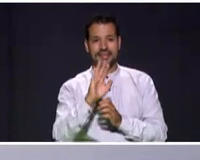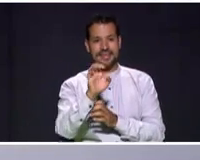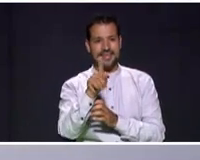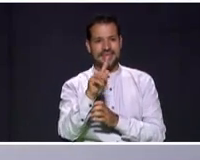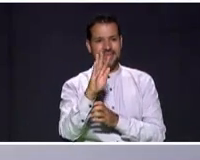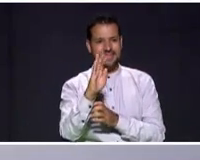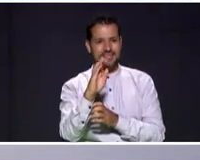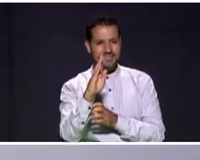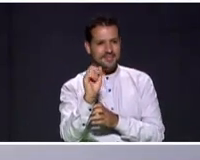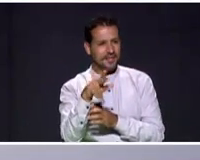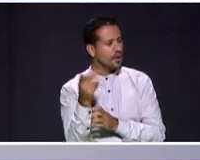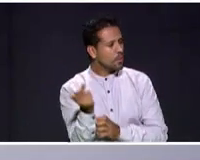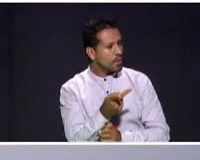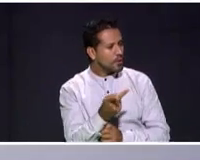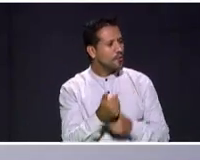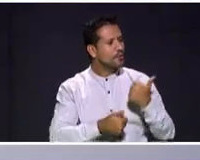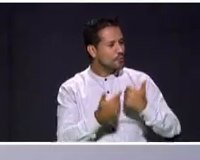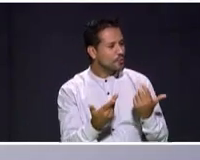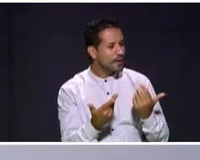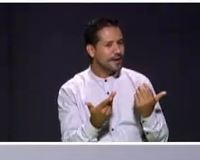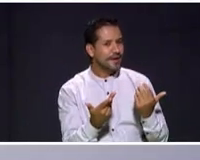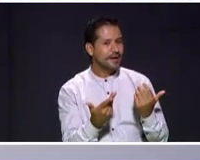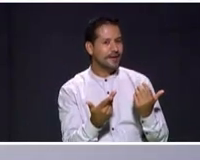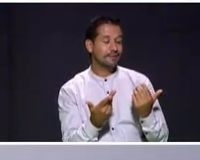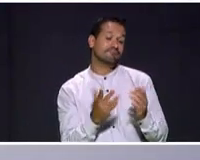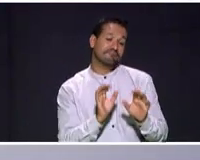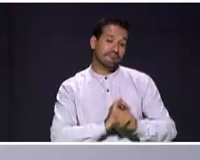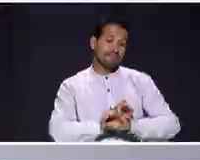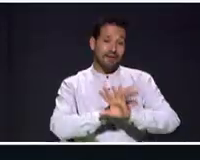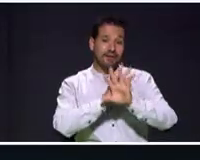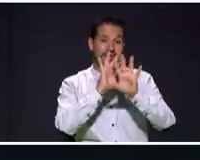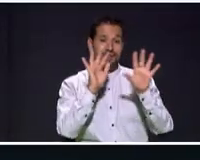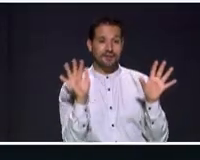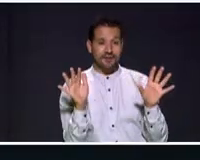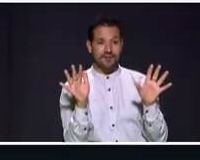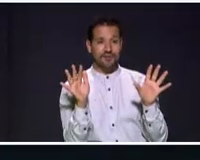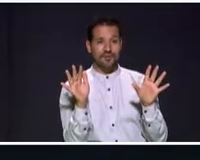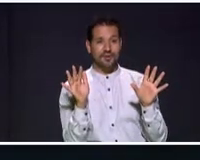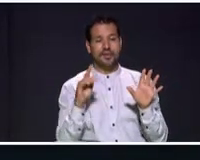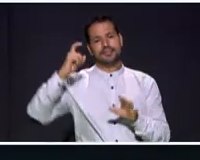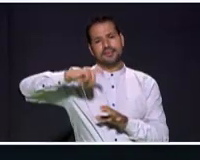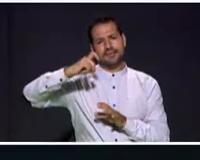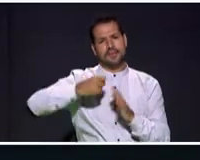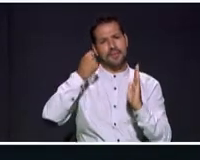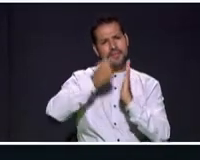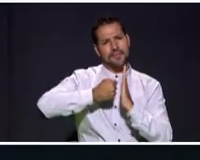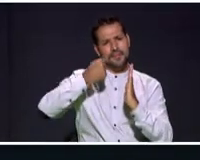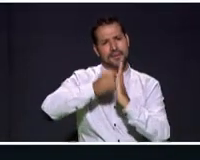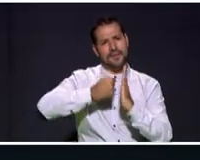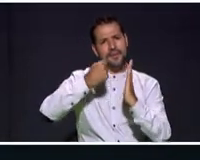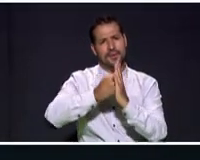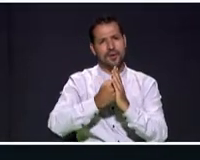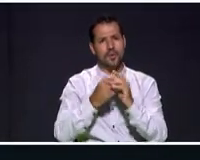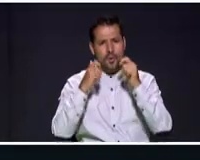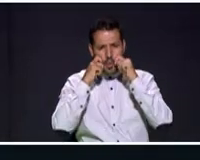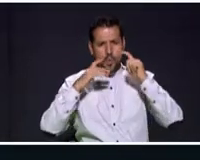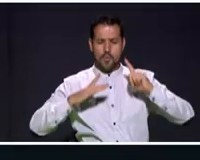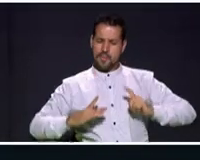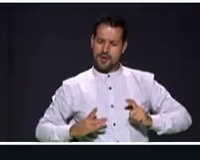quiere priorizar usted en este caso indiscutiblemente que necesitamos bajarle al sector humano a la